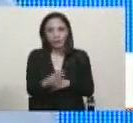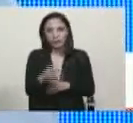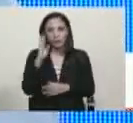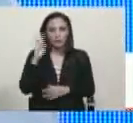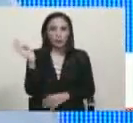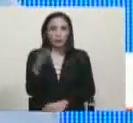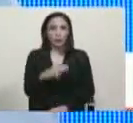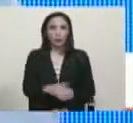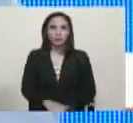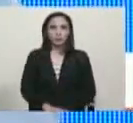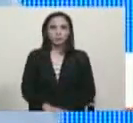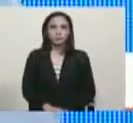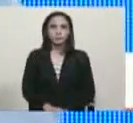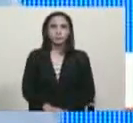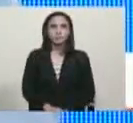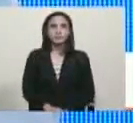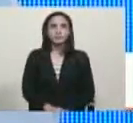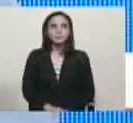Naguará.